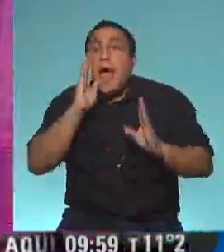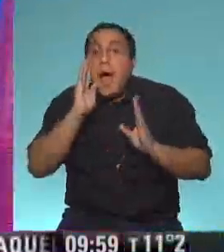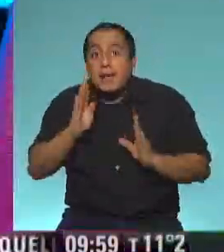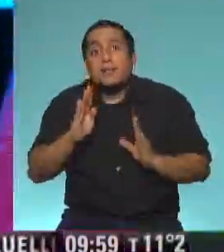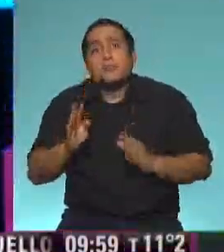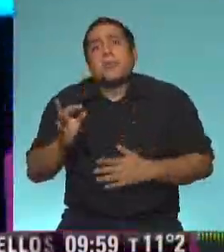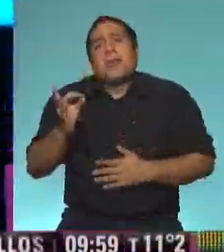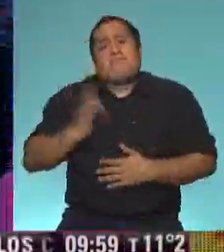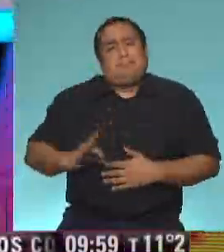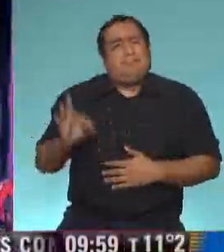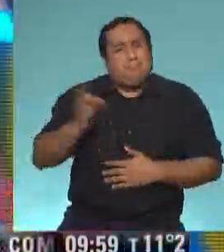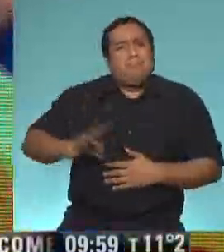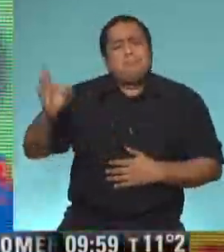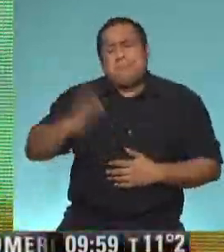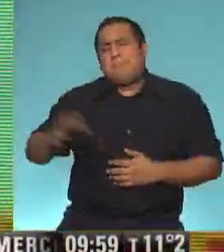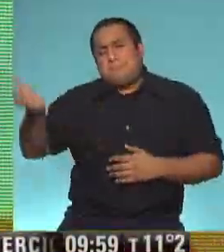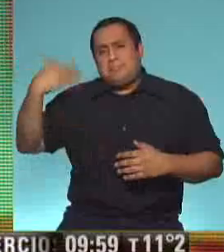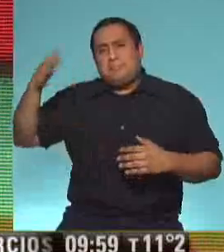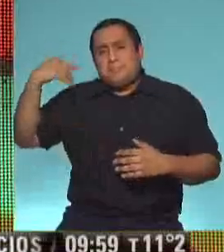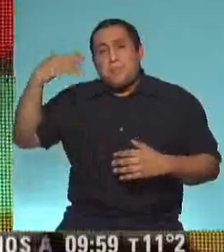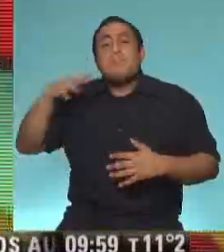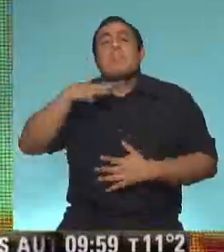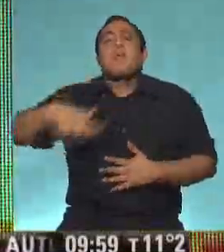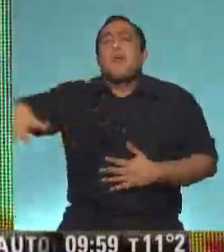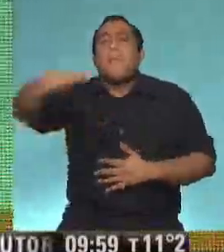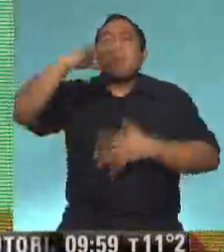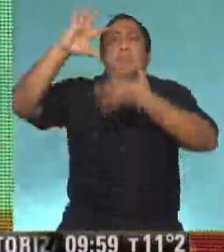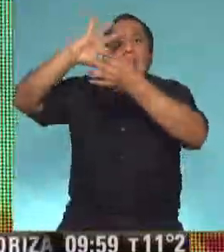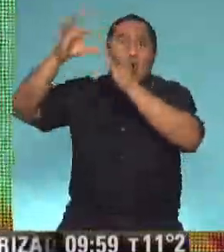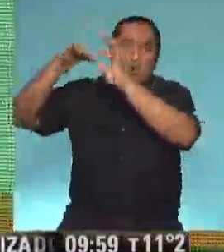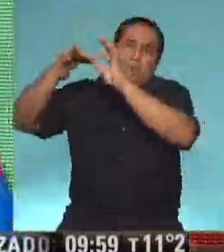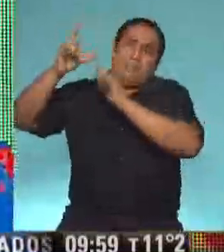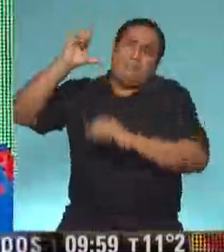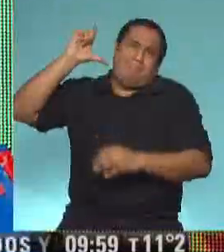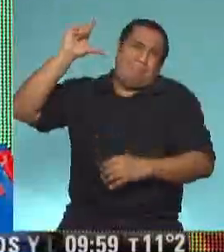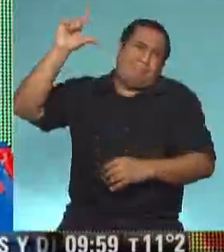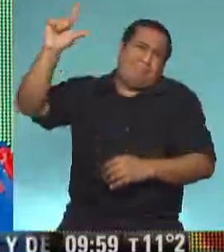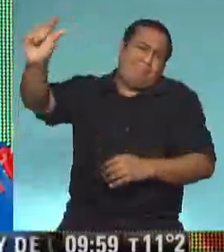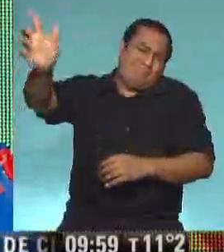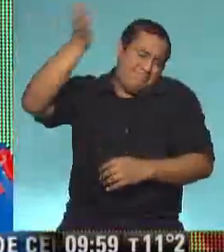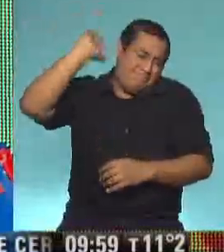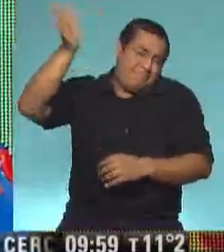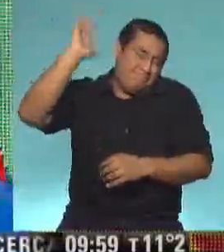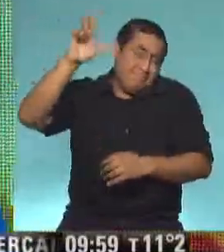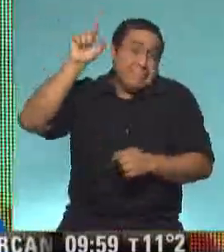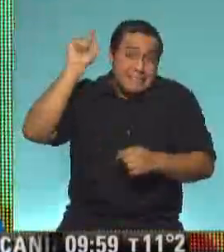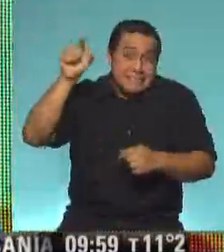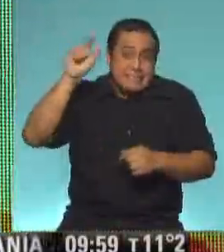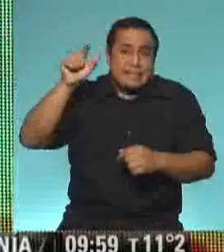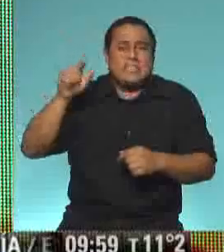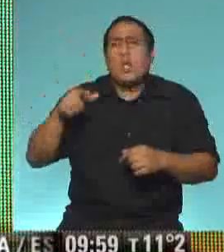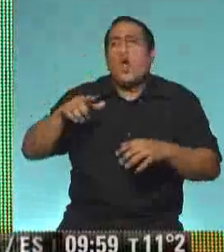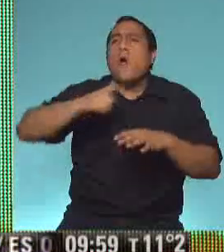hace muchísimos, pero muchísimos años, en Europa, otro continente, un lugar que queda muy, pero muy, lejos, que hay que cruzar